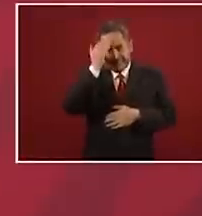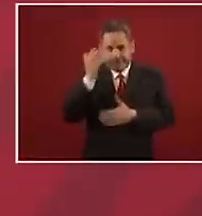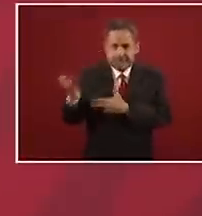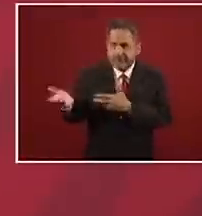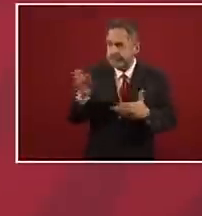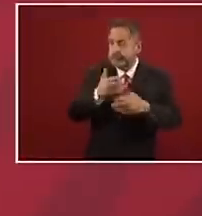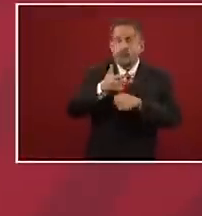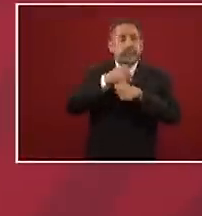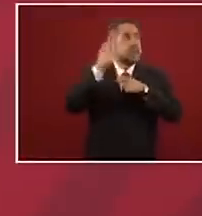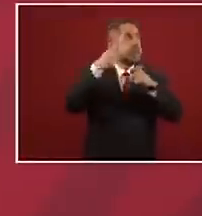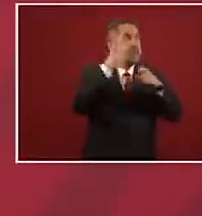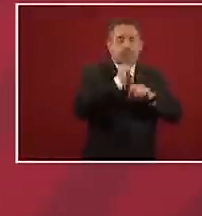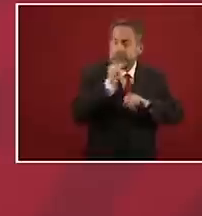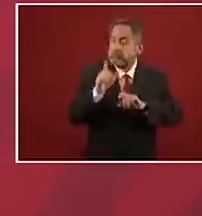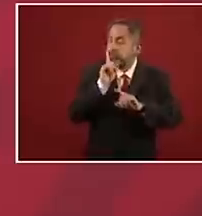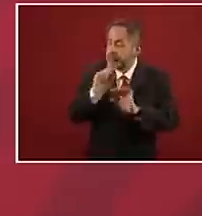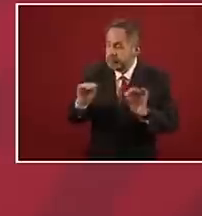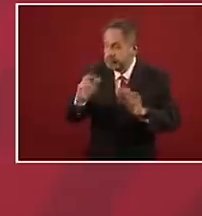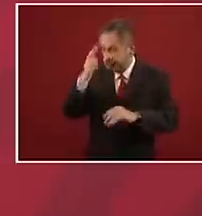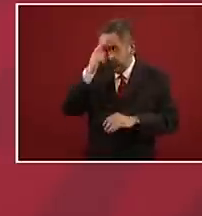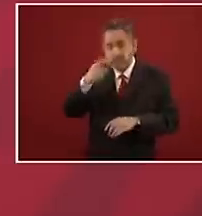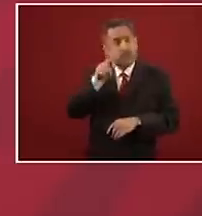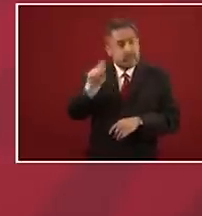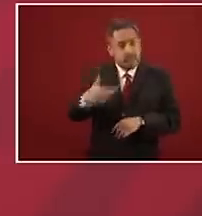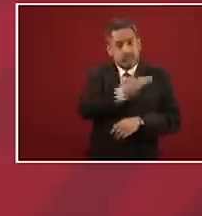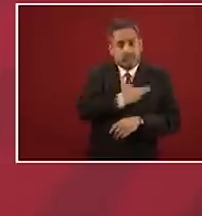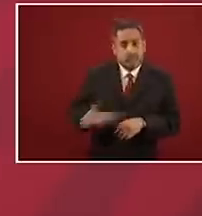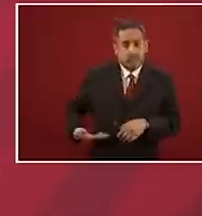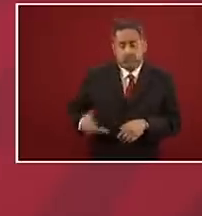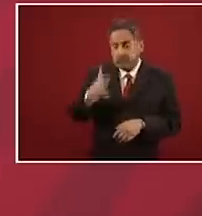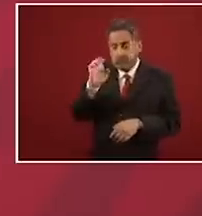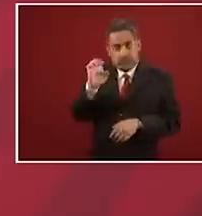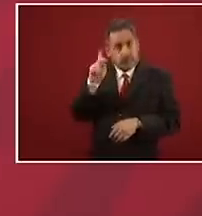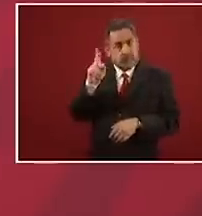más no graben. Entonces invitó el presidente Peña,